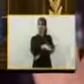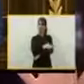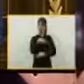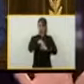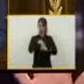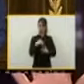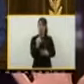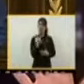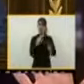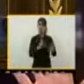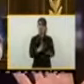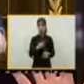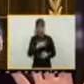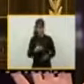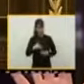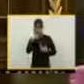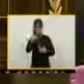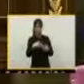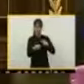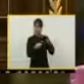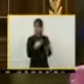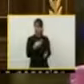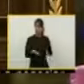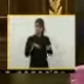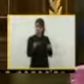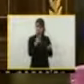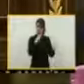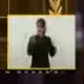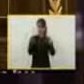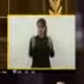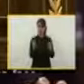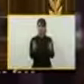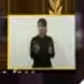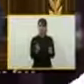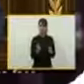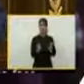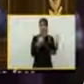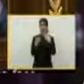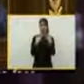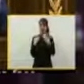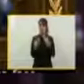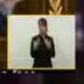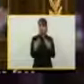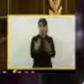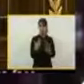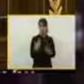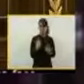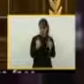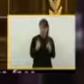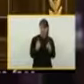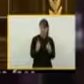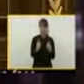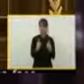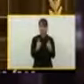e non hai control parlamentario do goberno nestes momentos. Non hai control parlamentario e os ministros están dicindo que eles